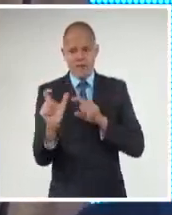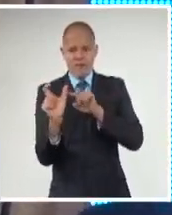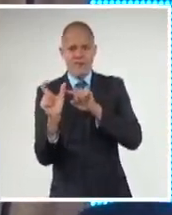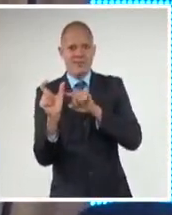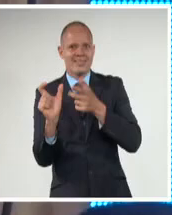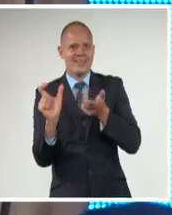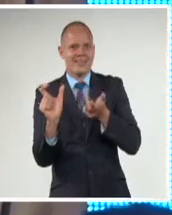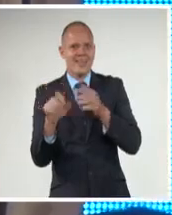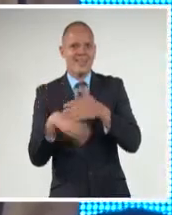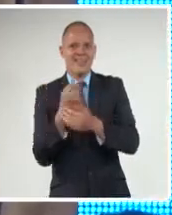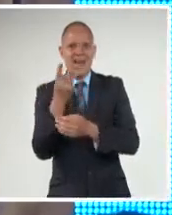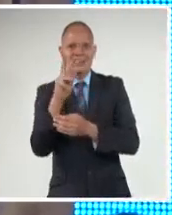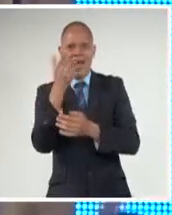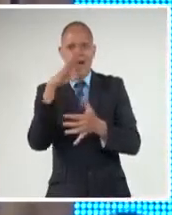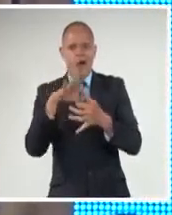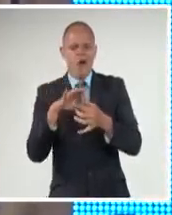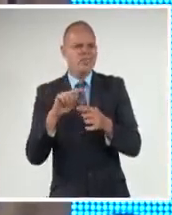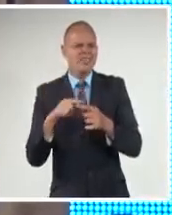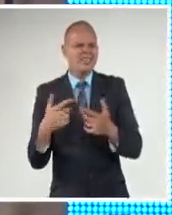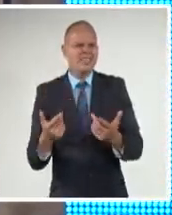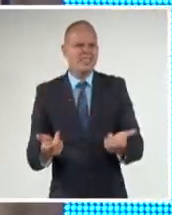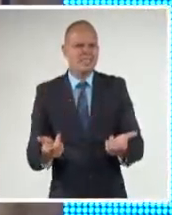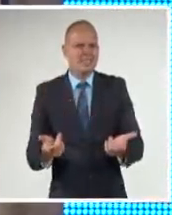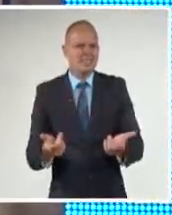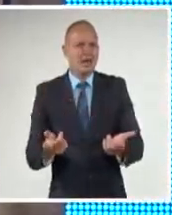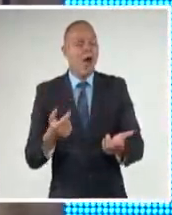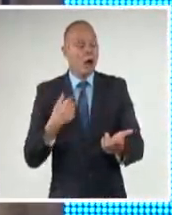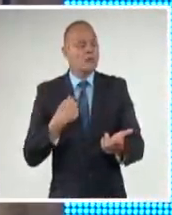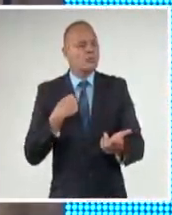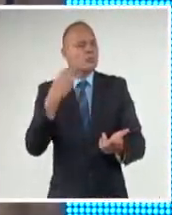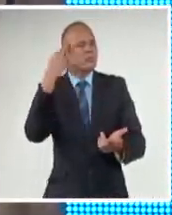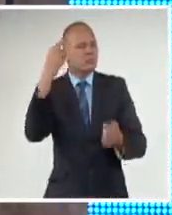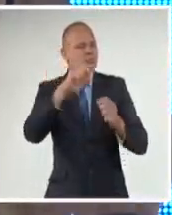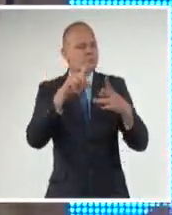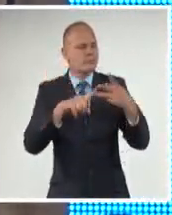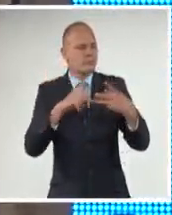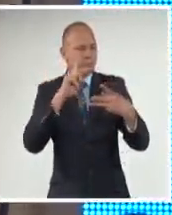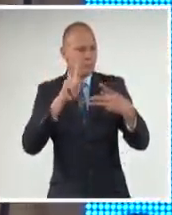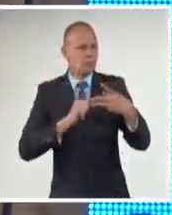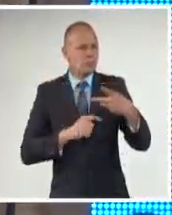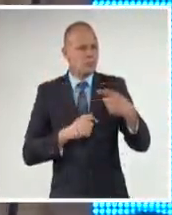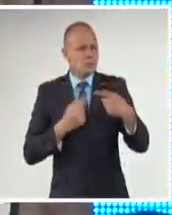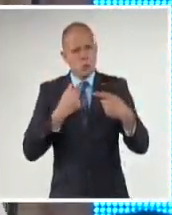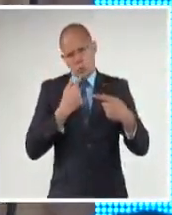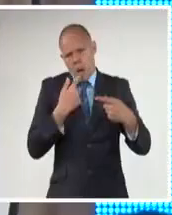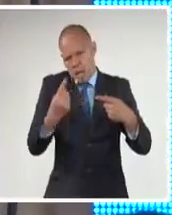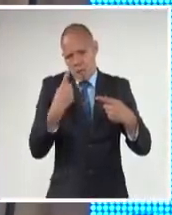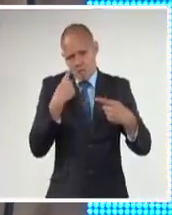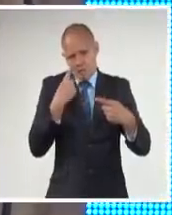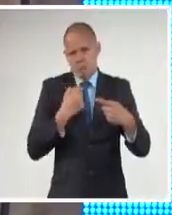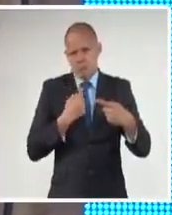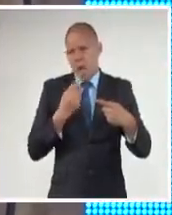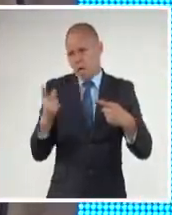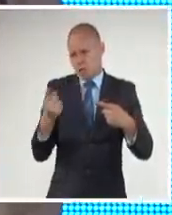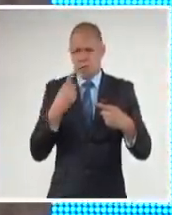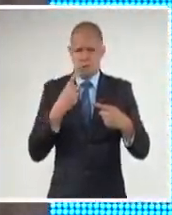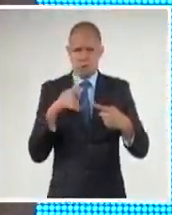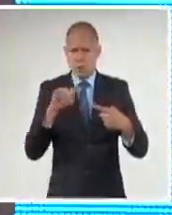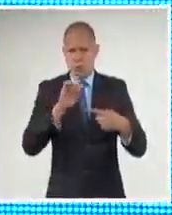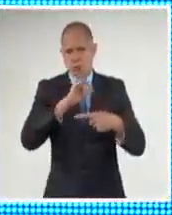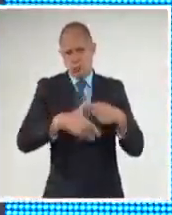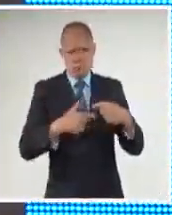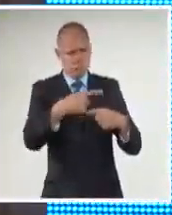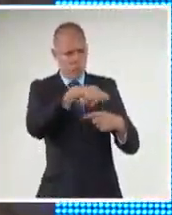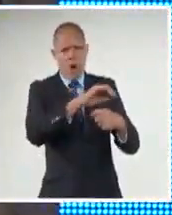nosotros? Hay tres palabras que se vienen a la mente y la quería compartir con usted, presidente, y con los muchachos también, porque